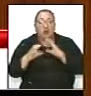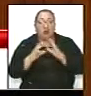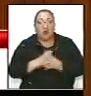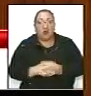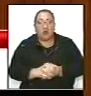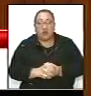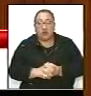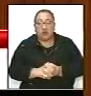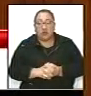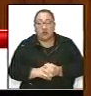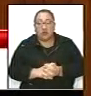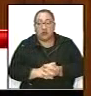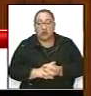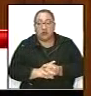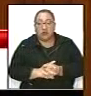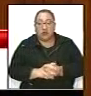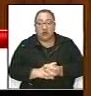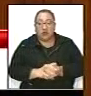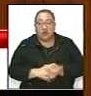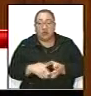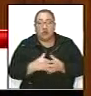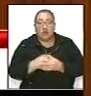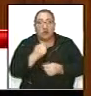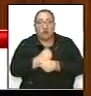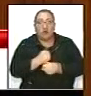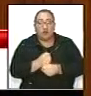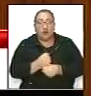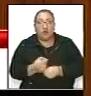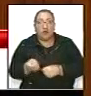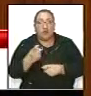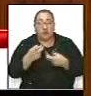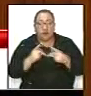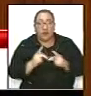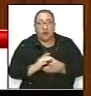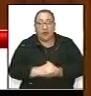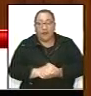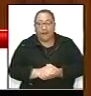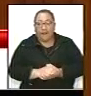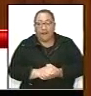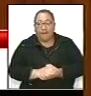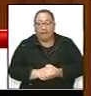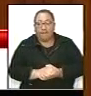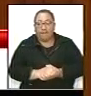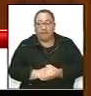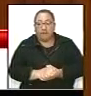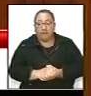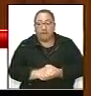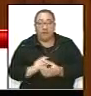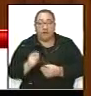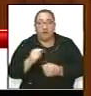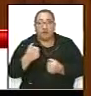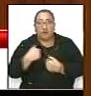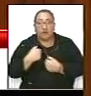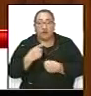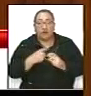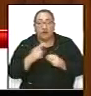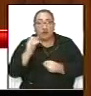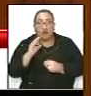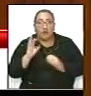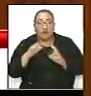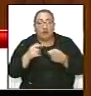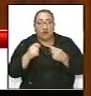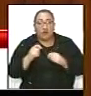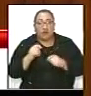comunicación, porque el empoderamiento de ellos va a permitir que no tengamos esas crueles cifras de